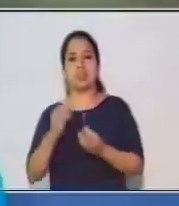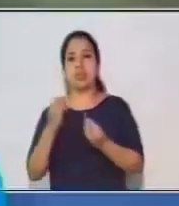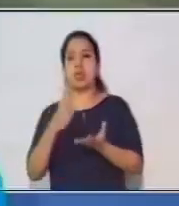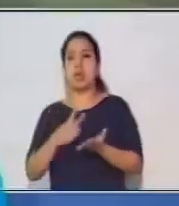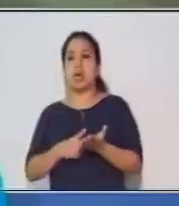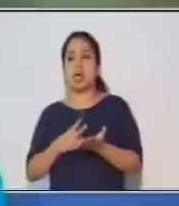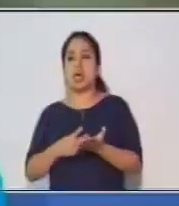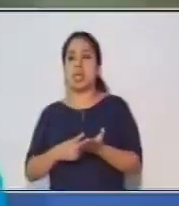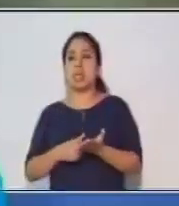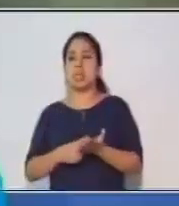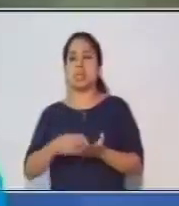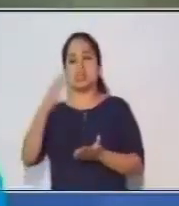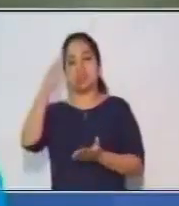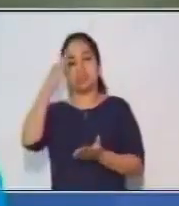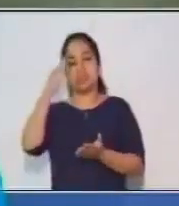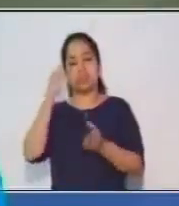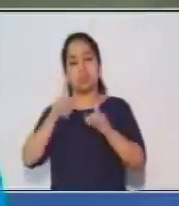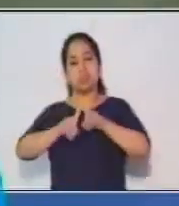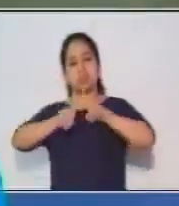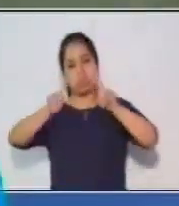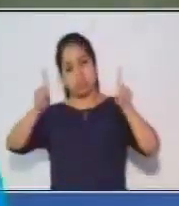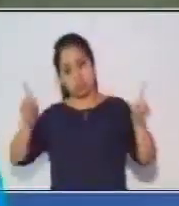que saber diferenciarlos.